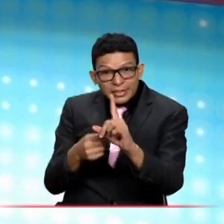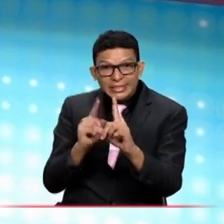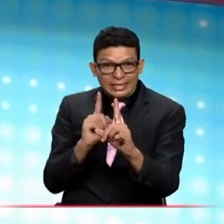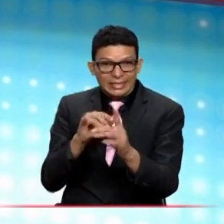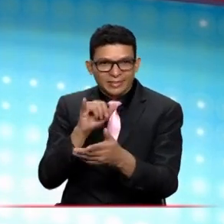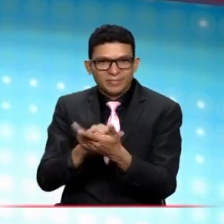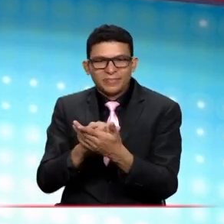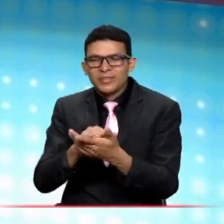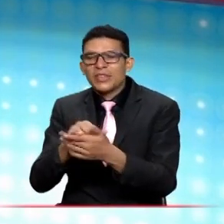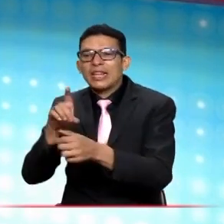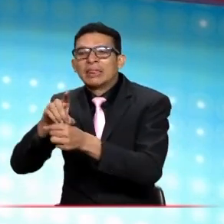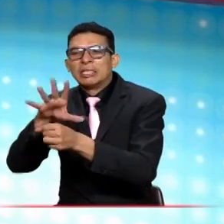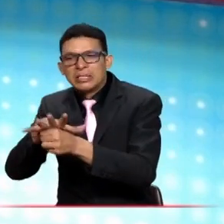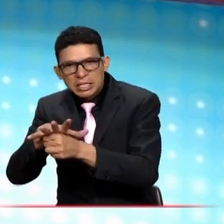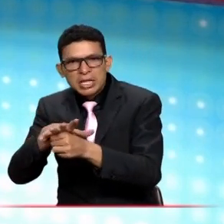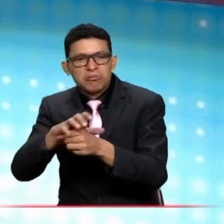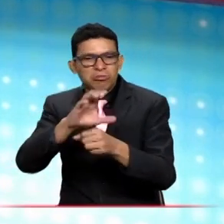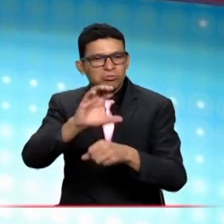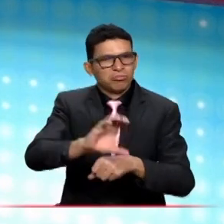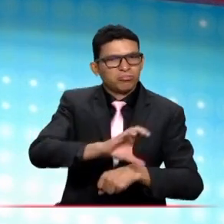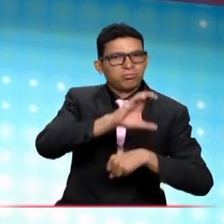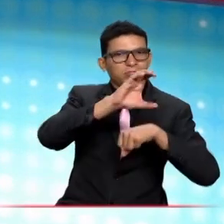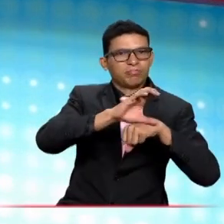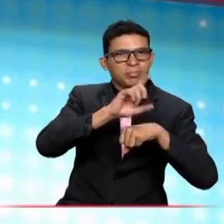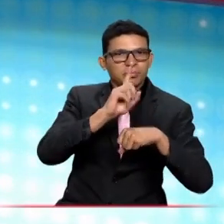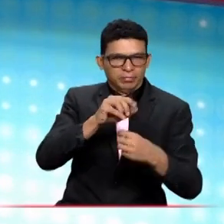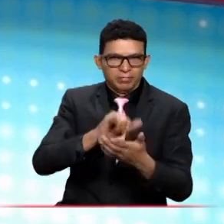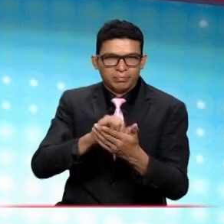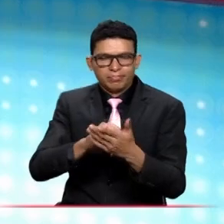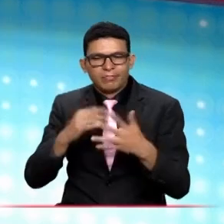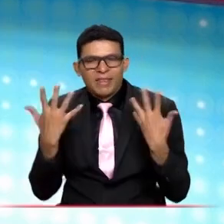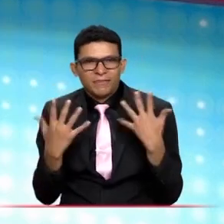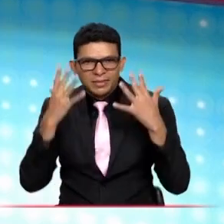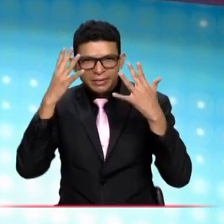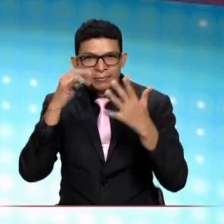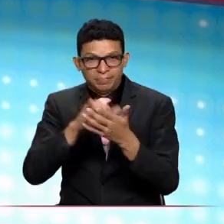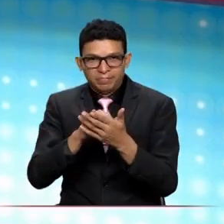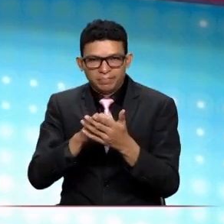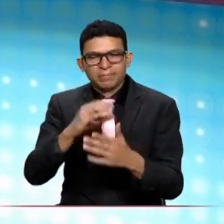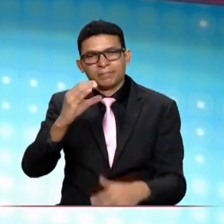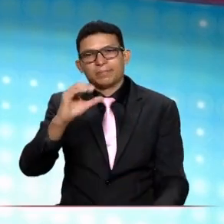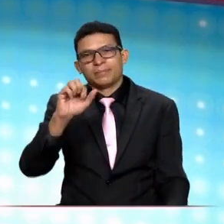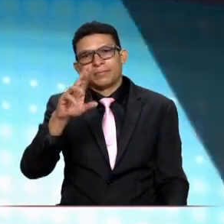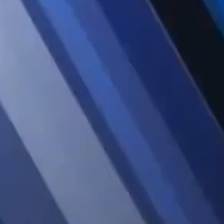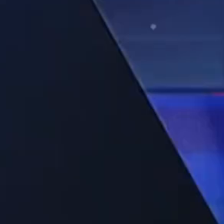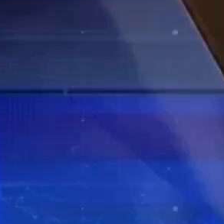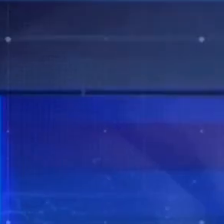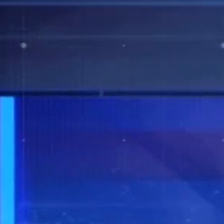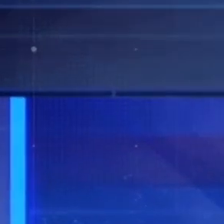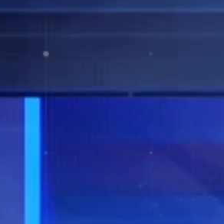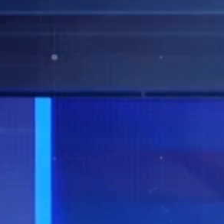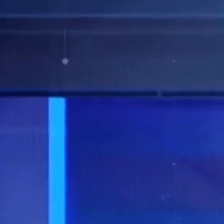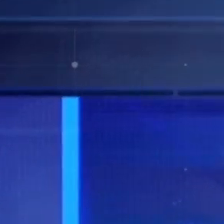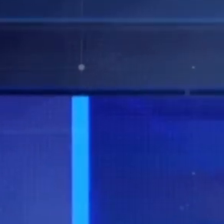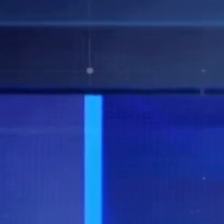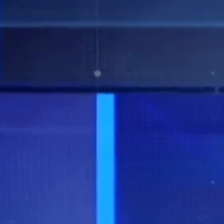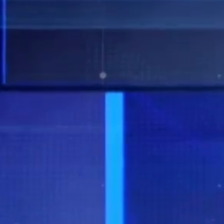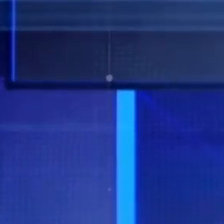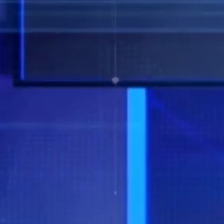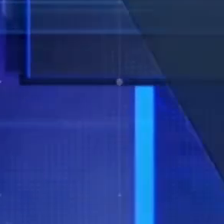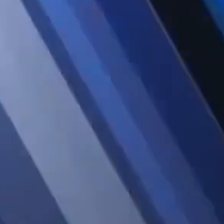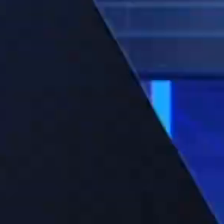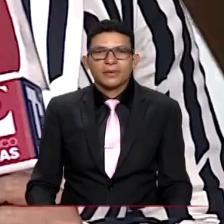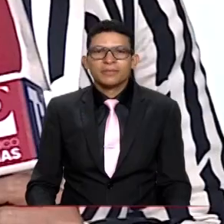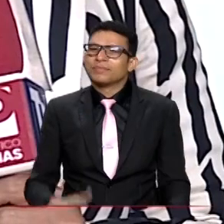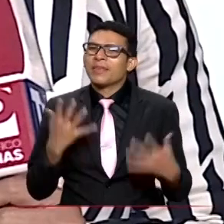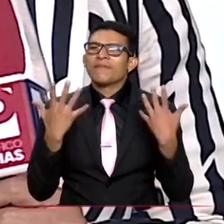y distritos celebran los 133 años de la fundación de la institución. Carmen Alicia Sarmiento Mora asistió a una de las actividades programadas para